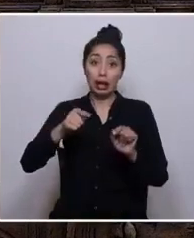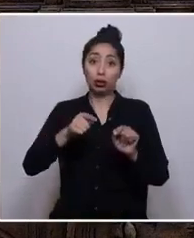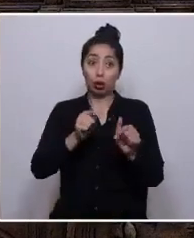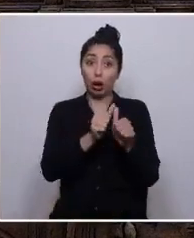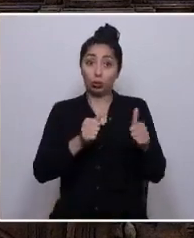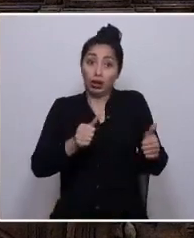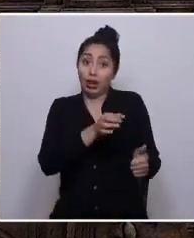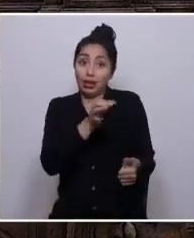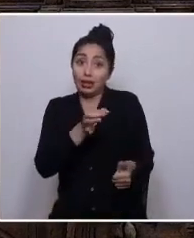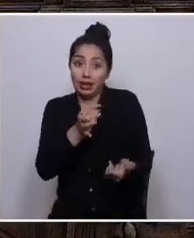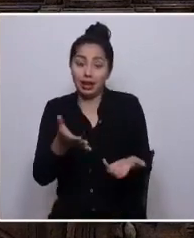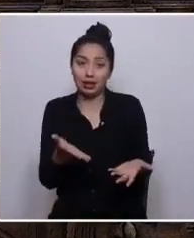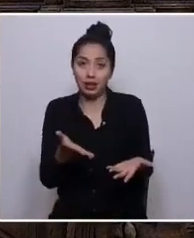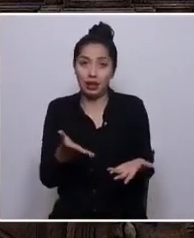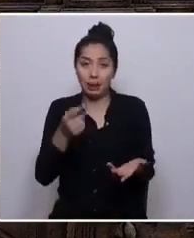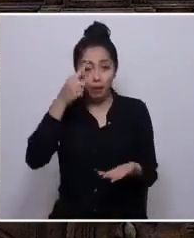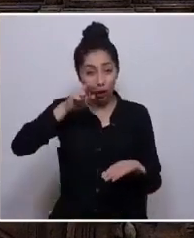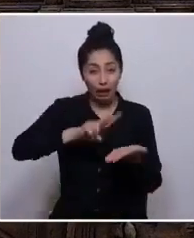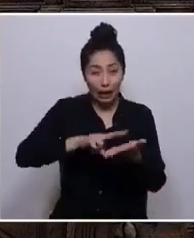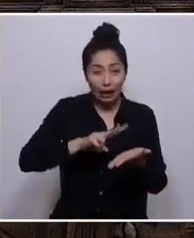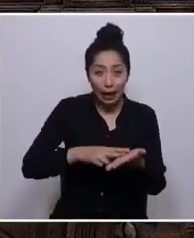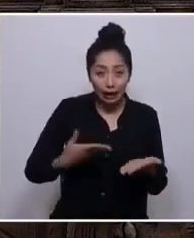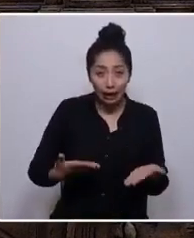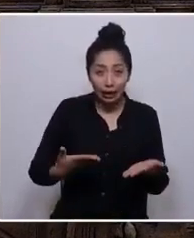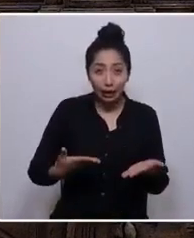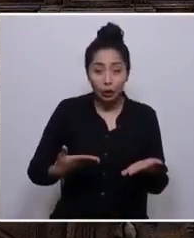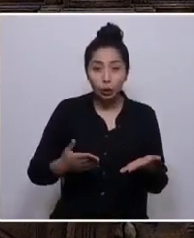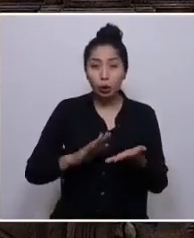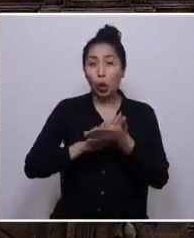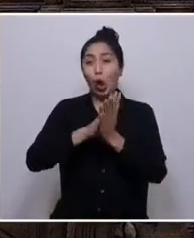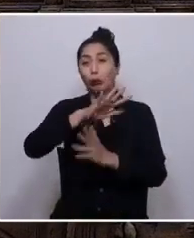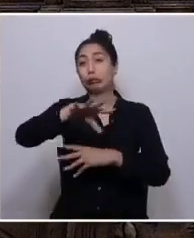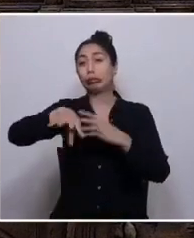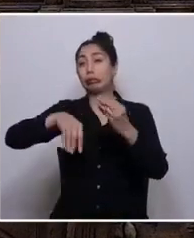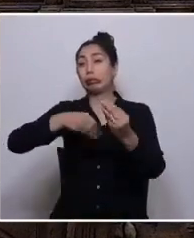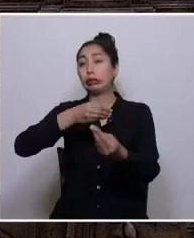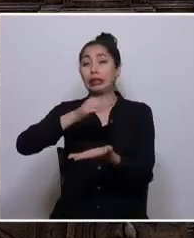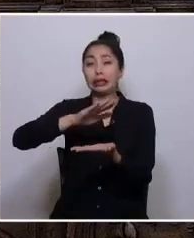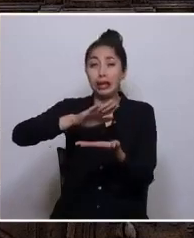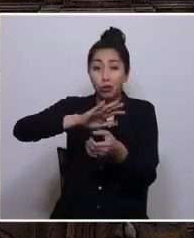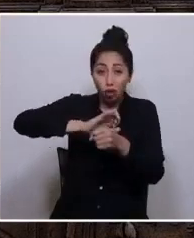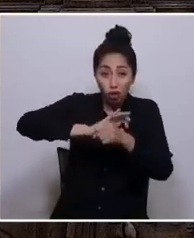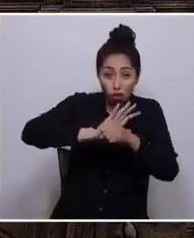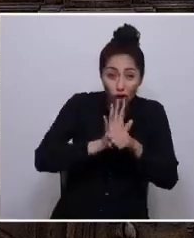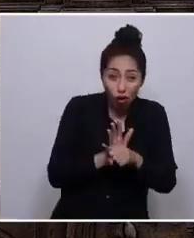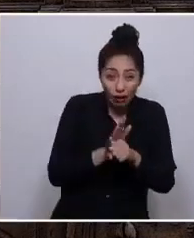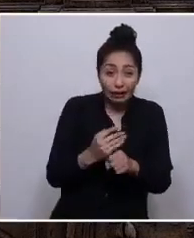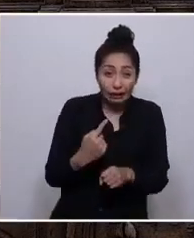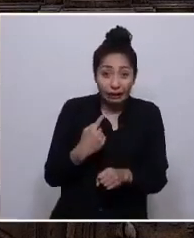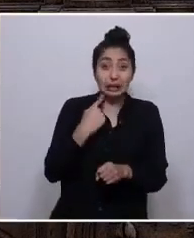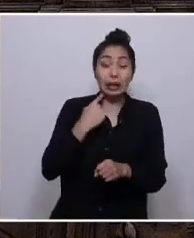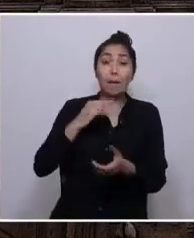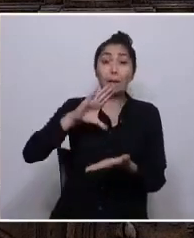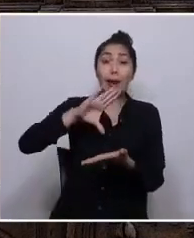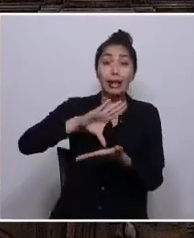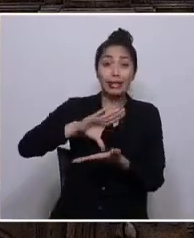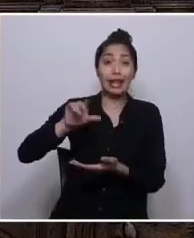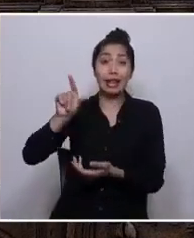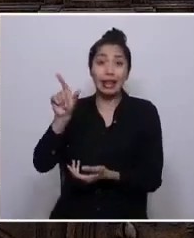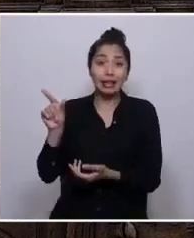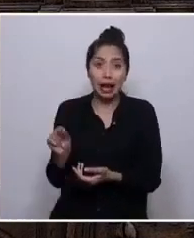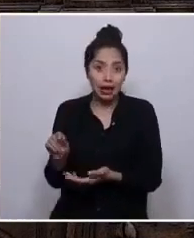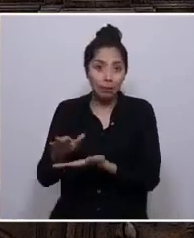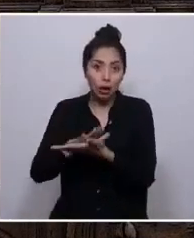pero la realidad fue que a pesar del desastre sanitario que kobe había sido en países como italia por postergar las cuarentenas